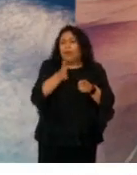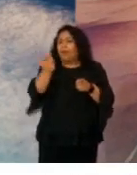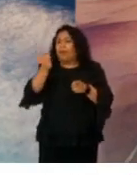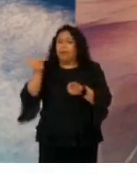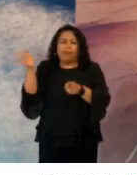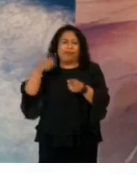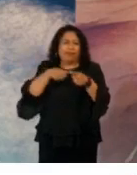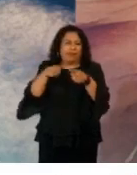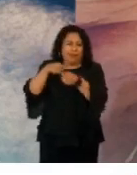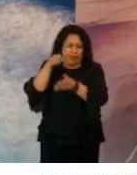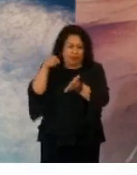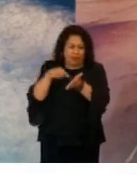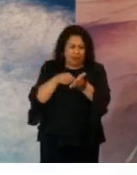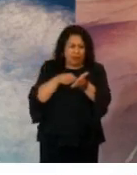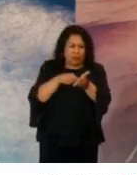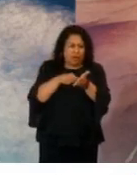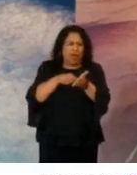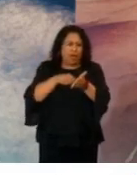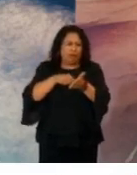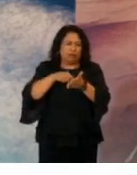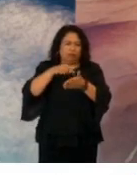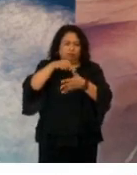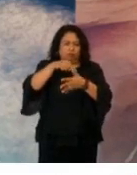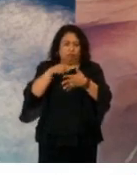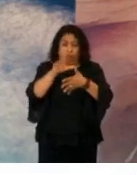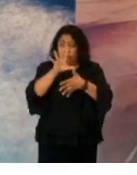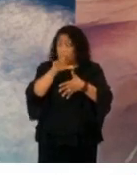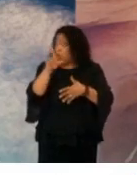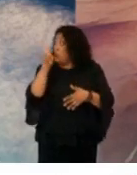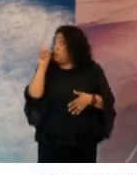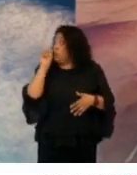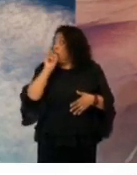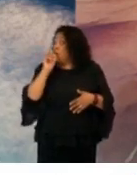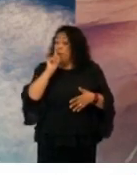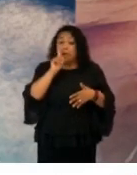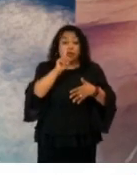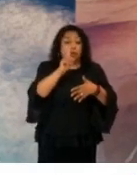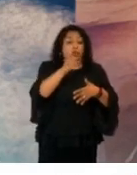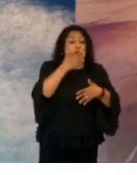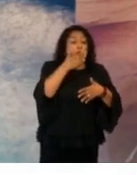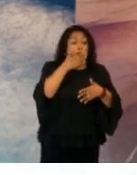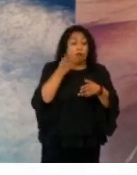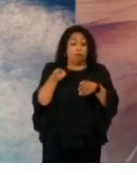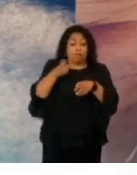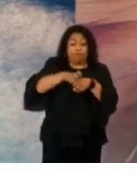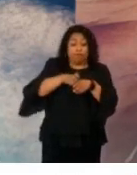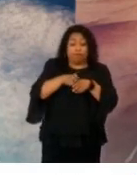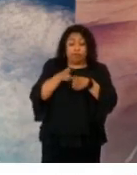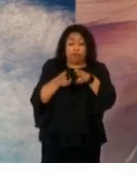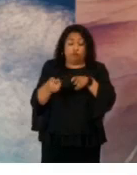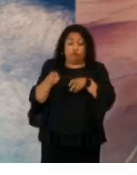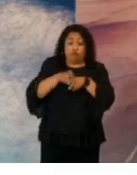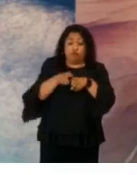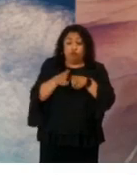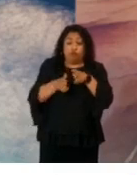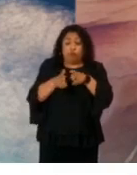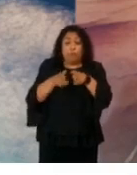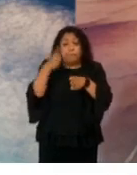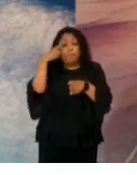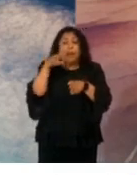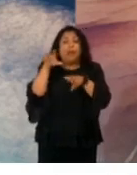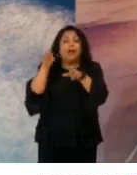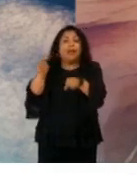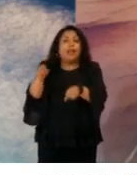¿sí? De tal forma que una muchacha en Sonora pudiera tomar el tren de alta velocidad para conseguir un